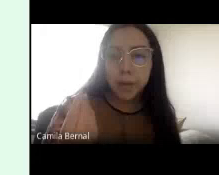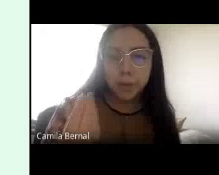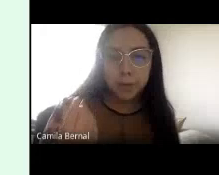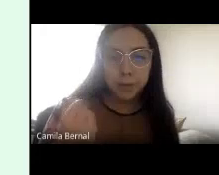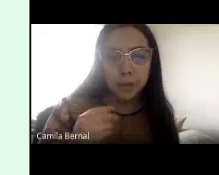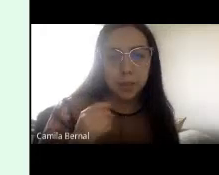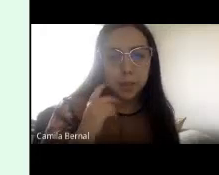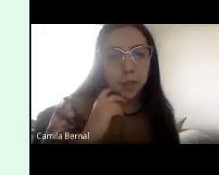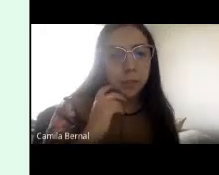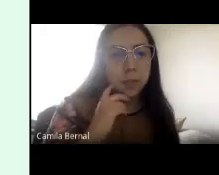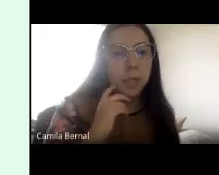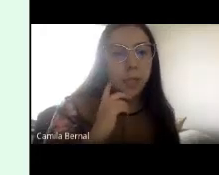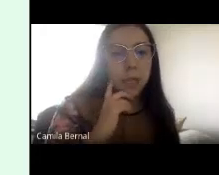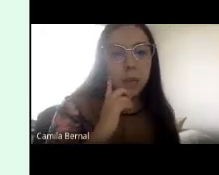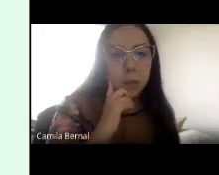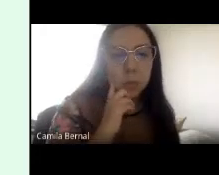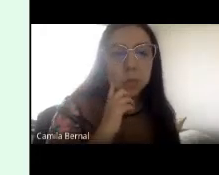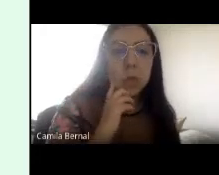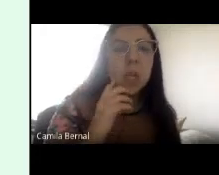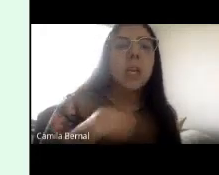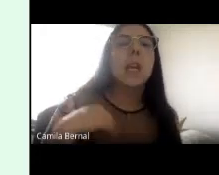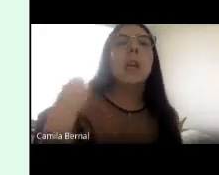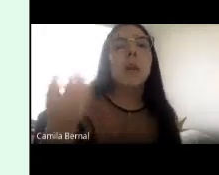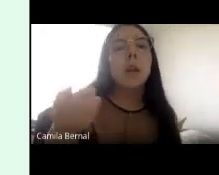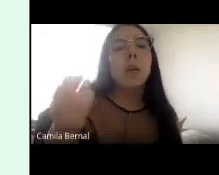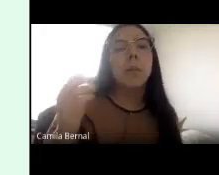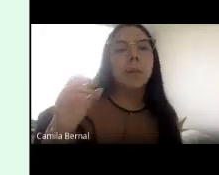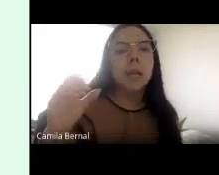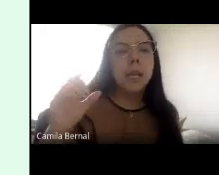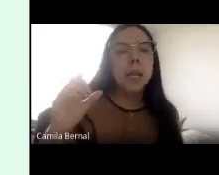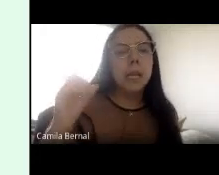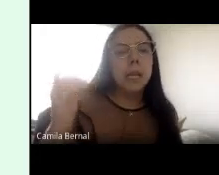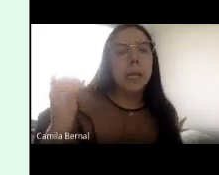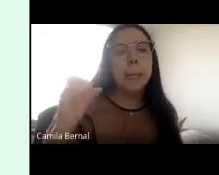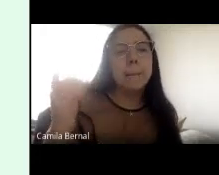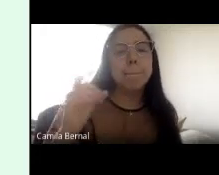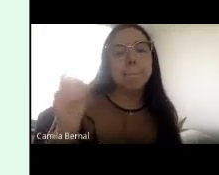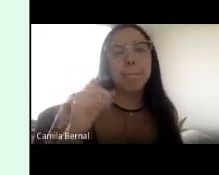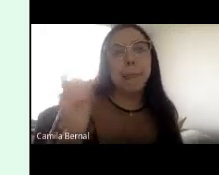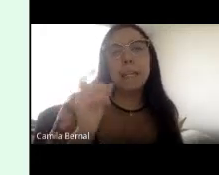la grava, que anteriormente la vimos. Y luego viene